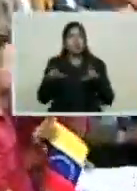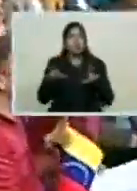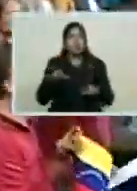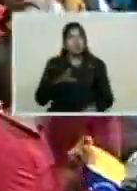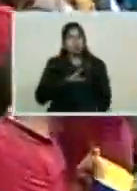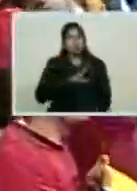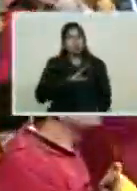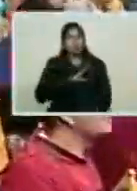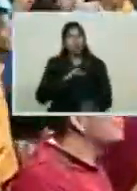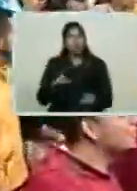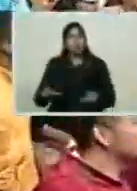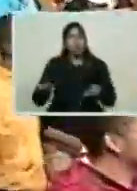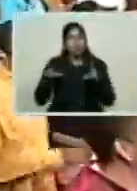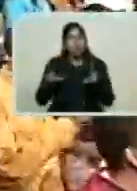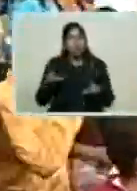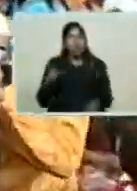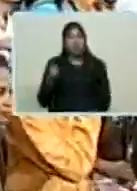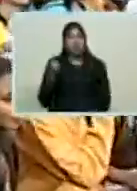Titularidad, bueno.